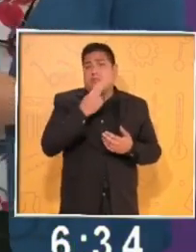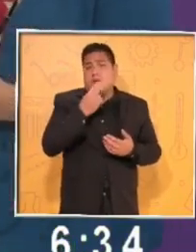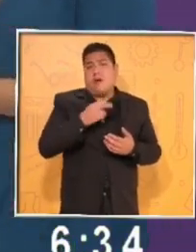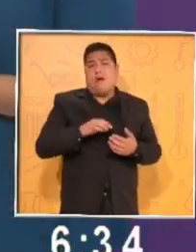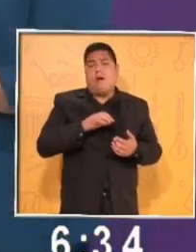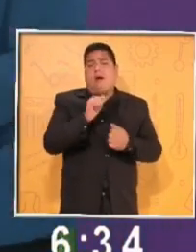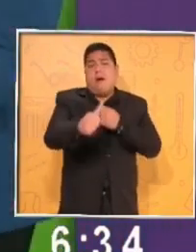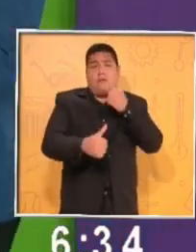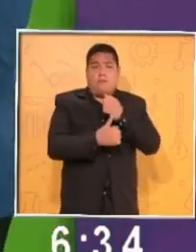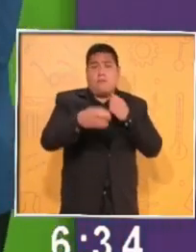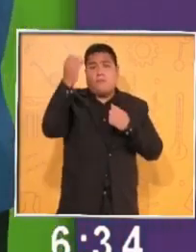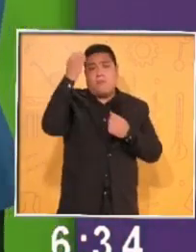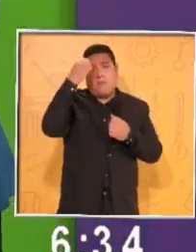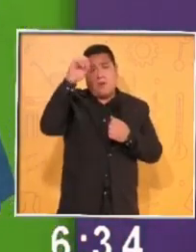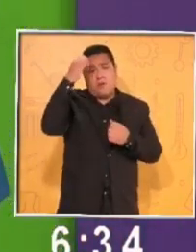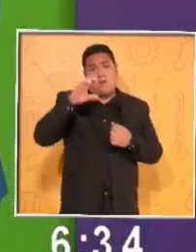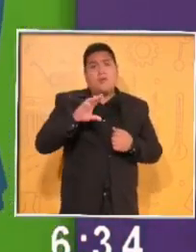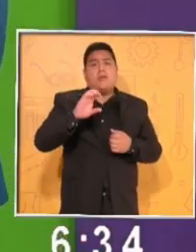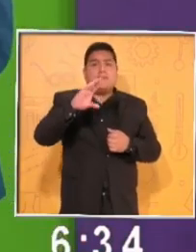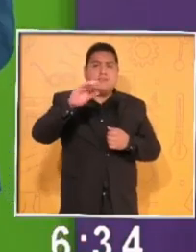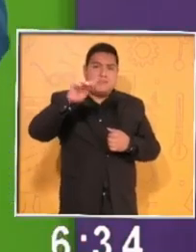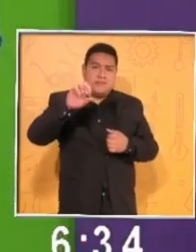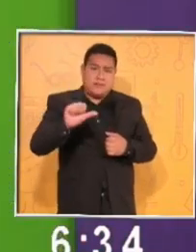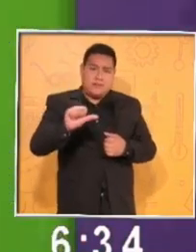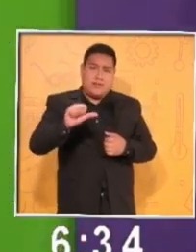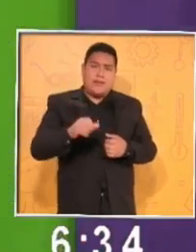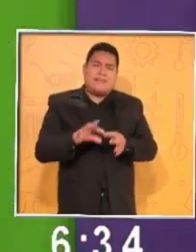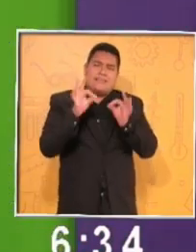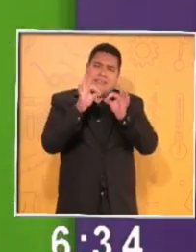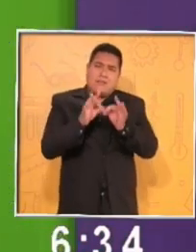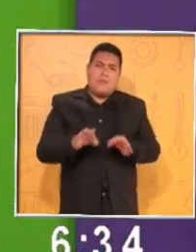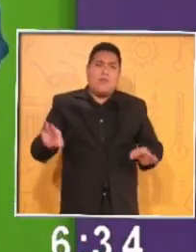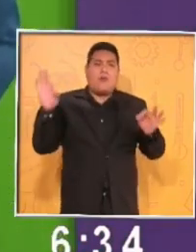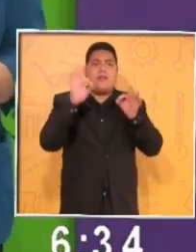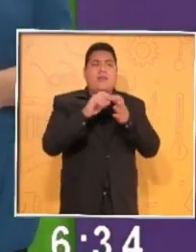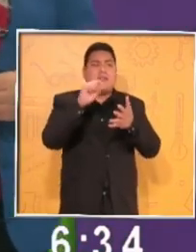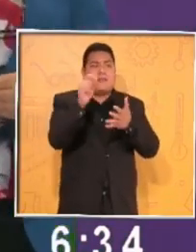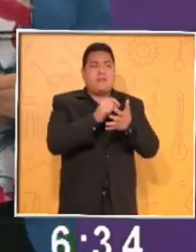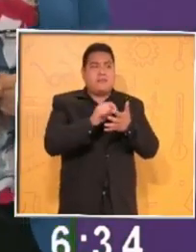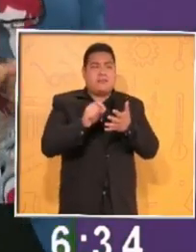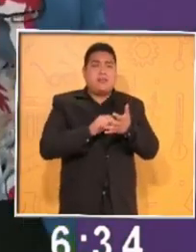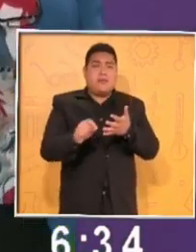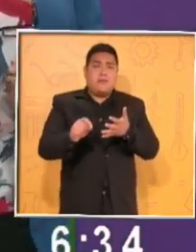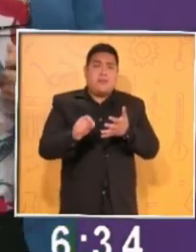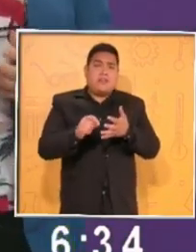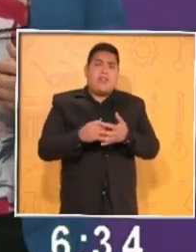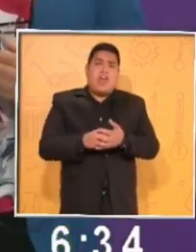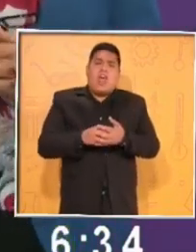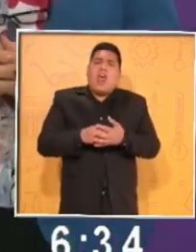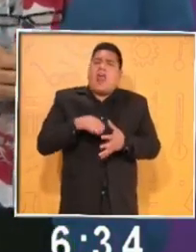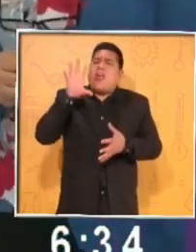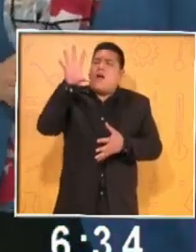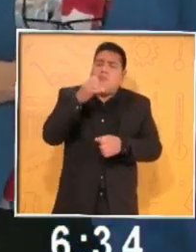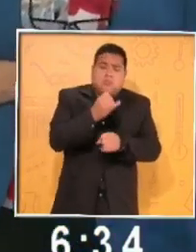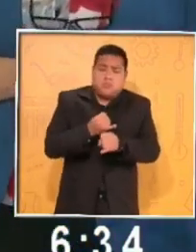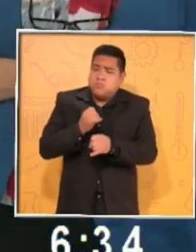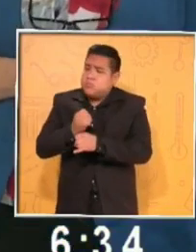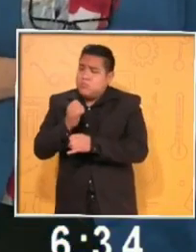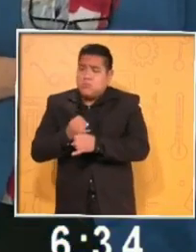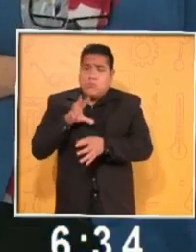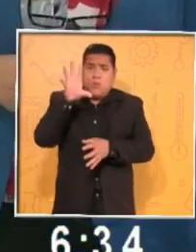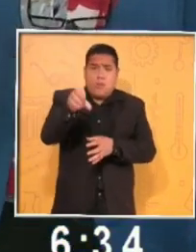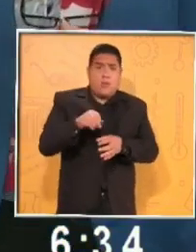autoridad. Es importante también que registres las referencias bibliográficas de donde estás obteniendo